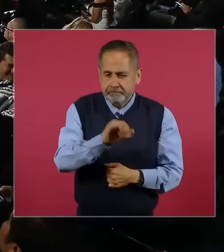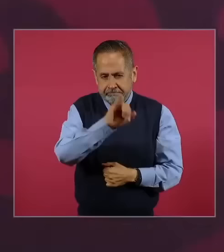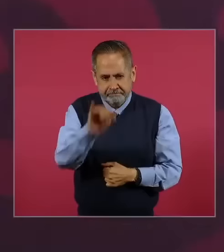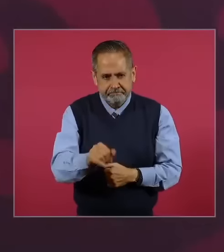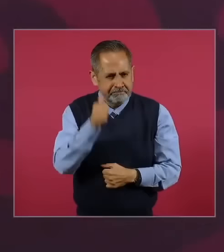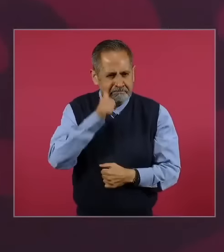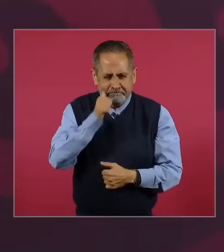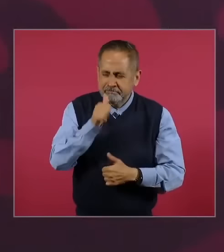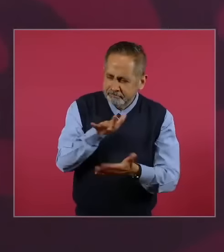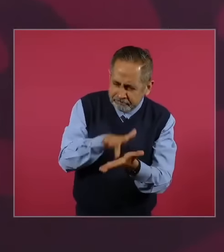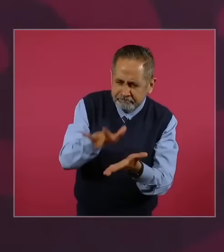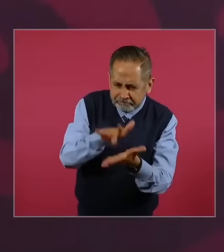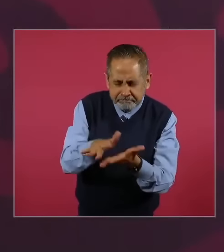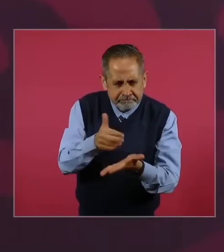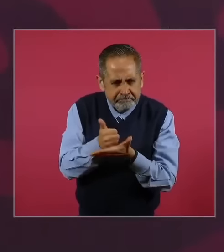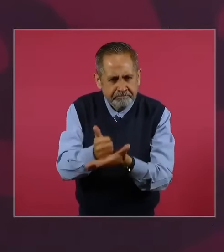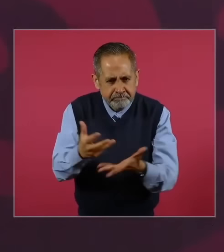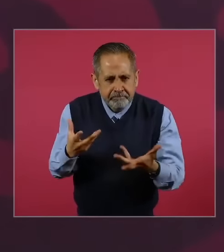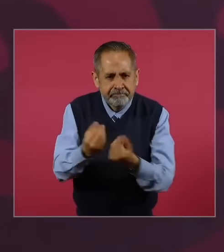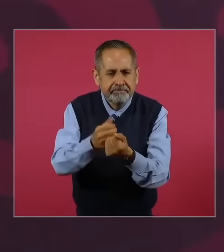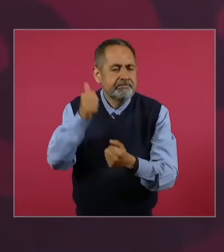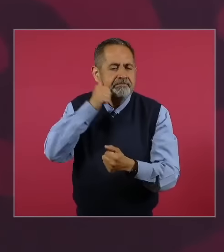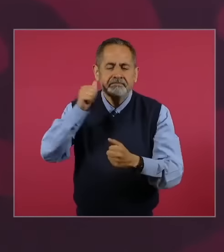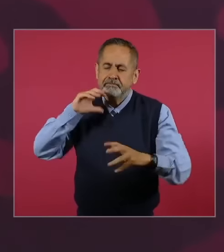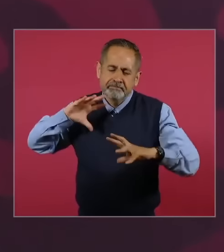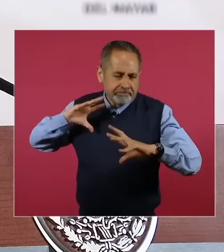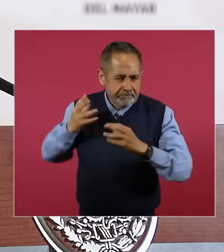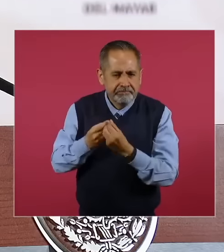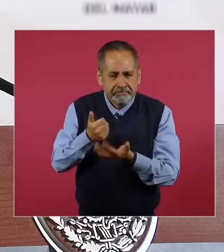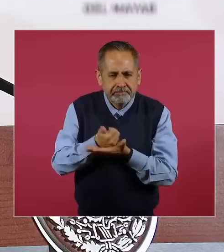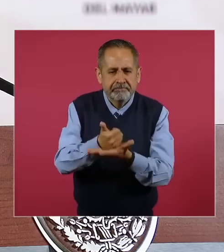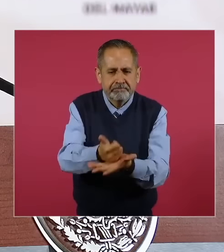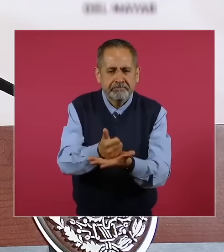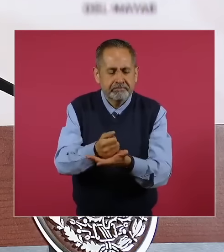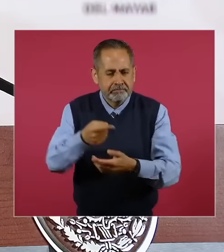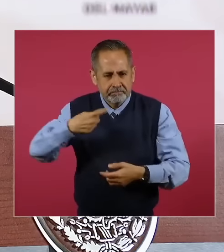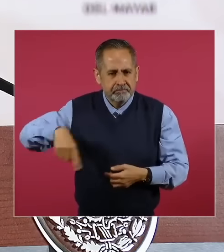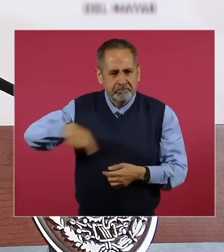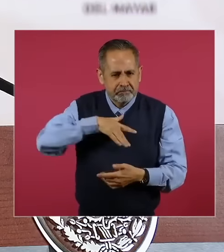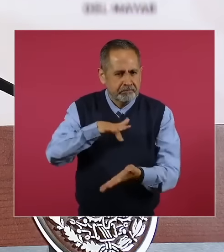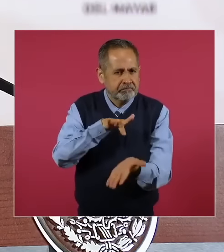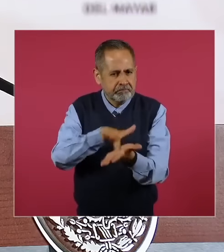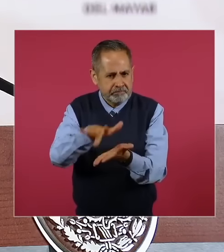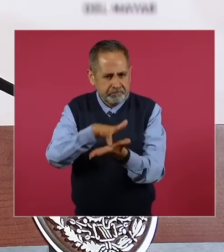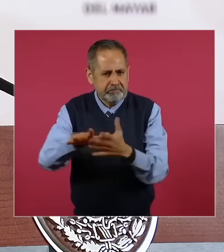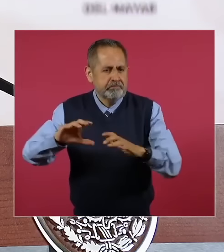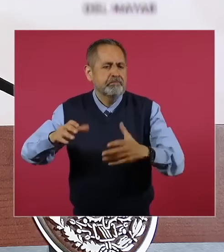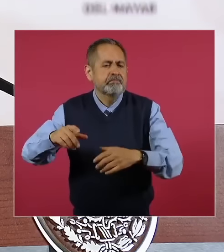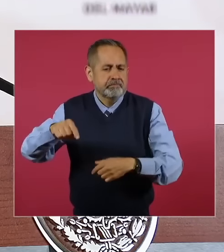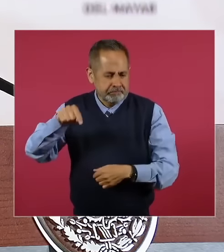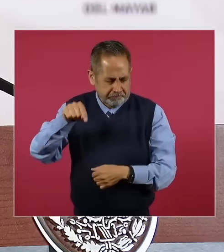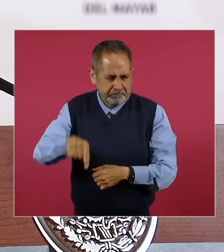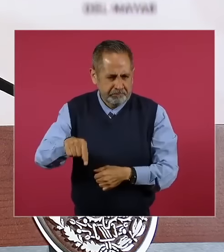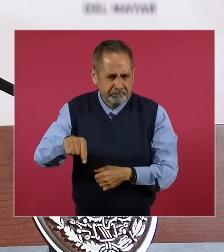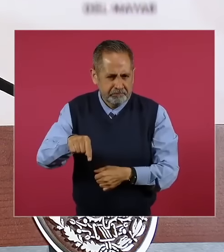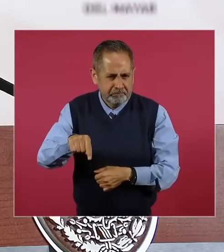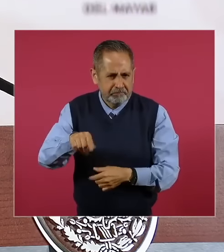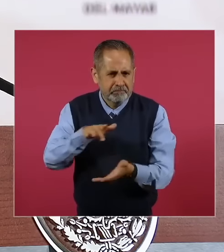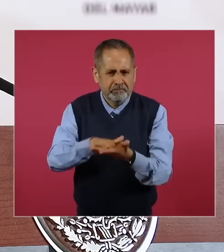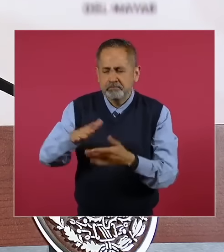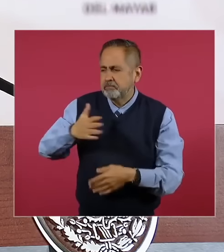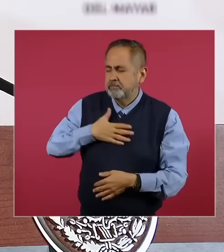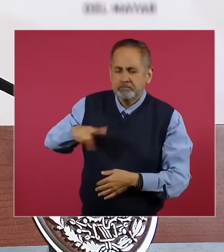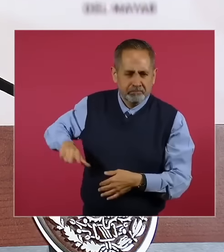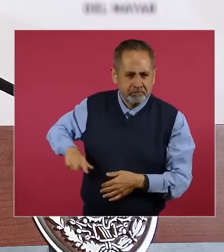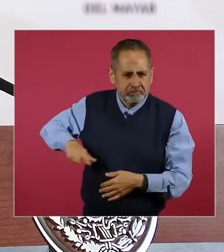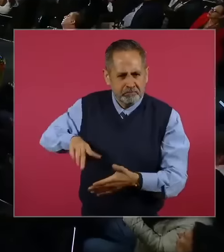siempre han contado y van a seguir contando con el apoyo de nuestro